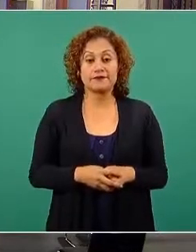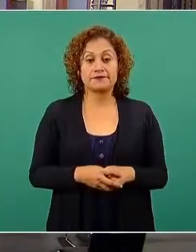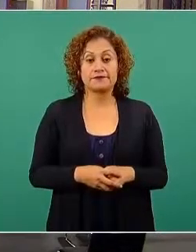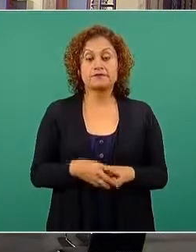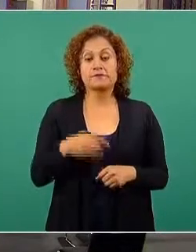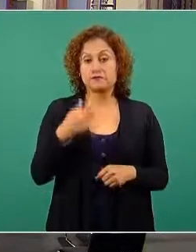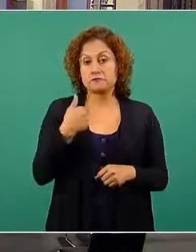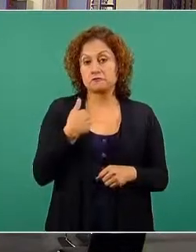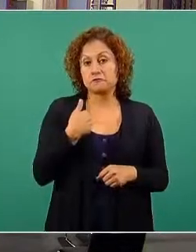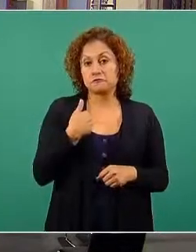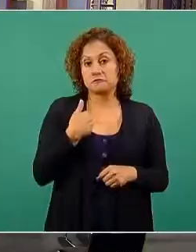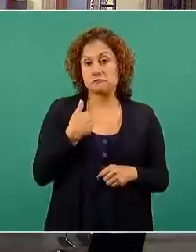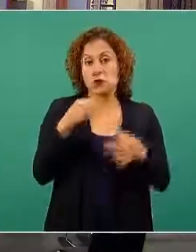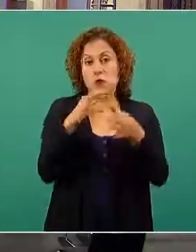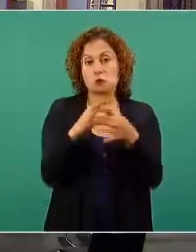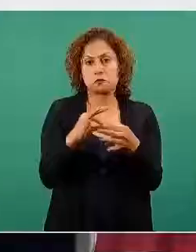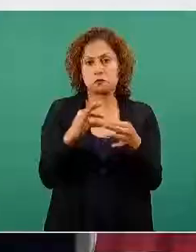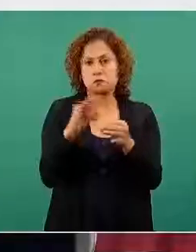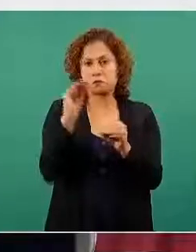quise resumir